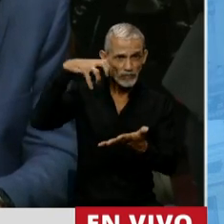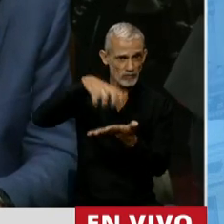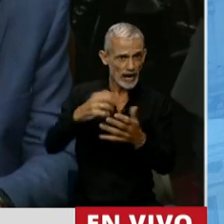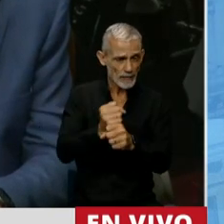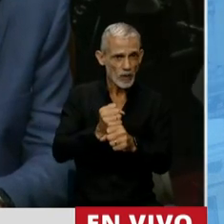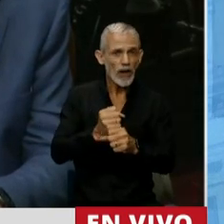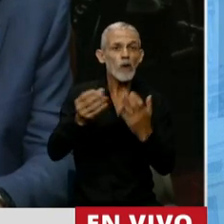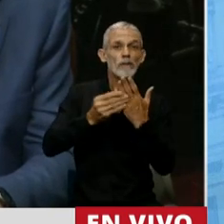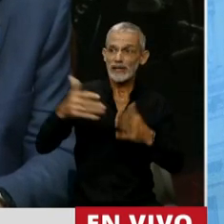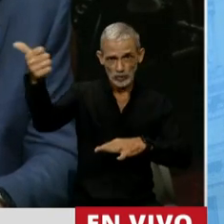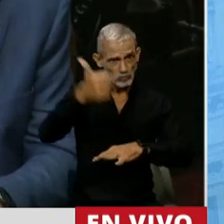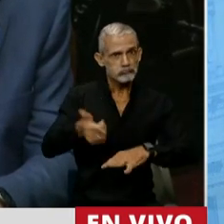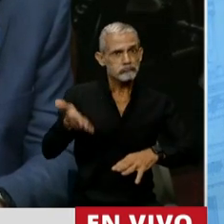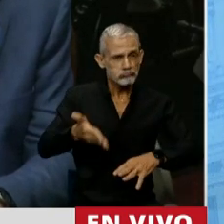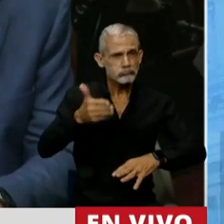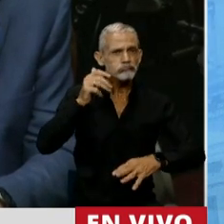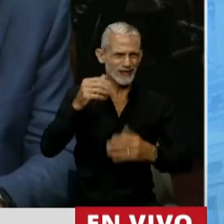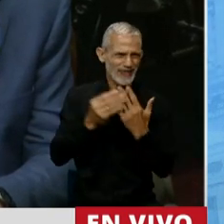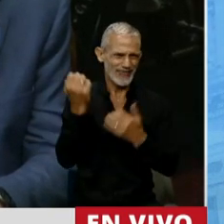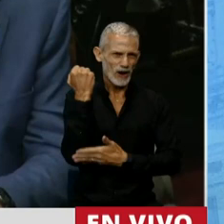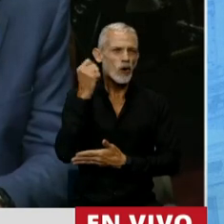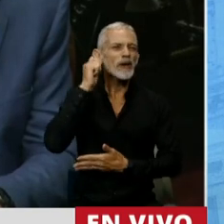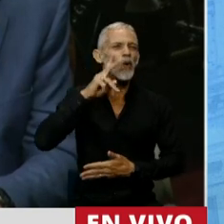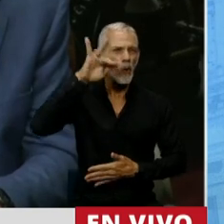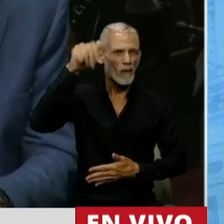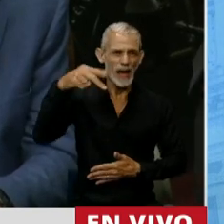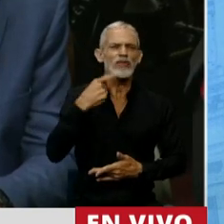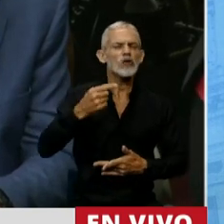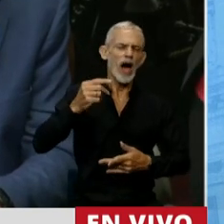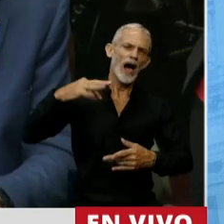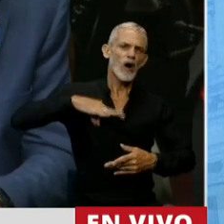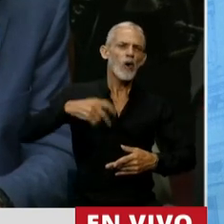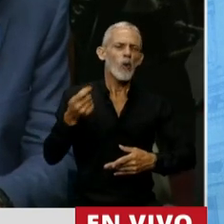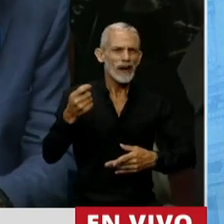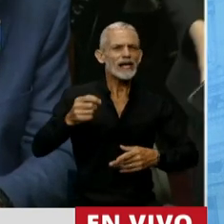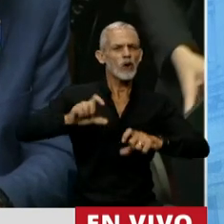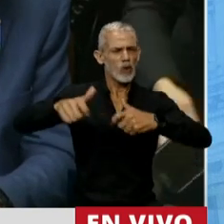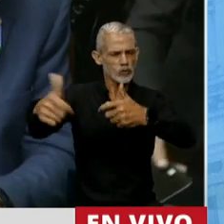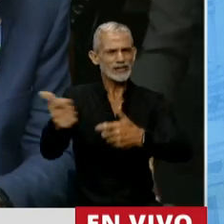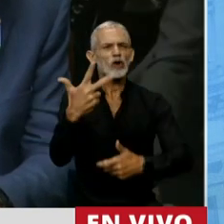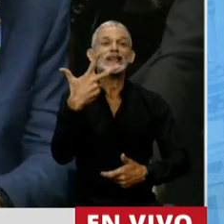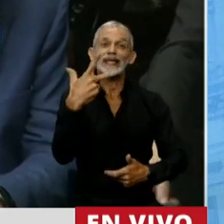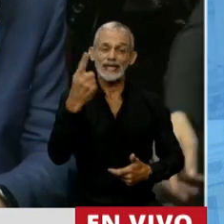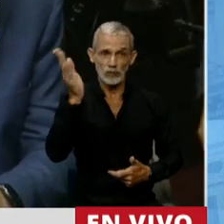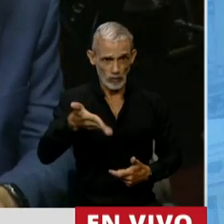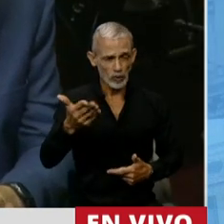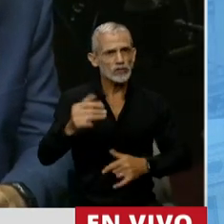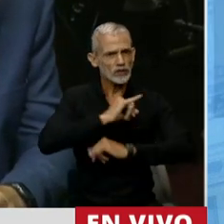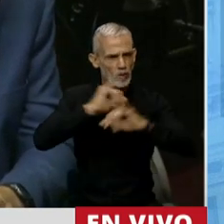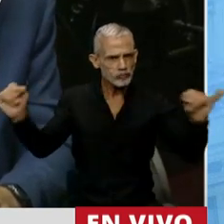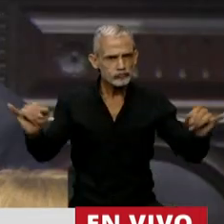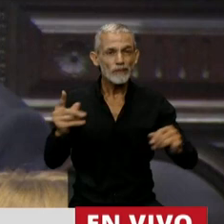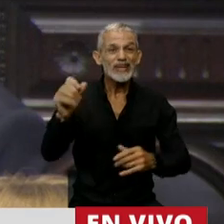el ministro Guzmán vino y dijo acá que iba a haber una actualización de las jubilaciones en un 31%, ya bajo